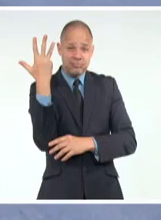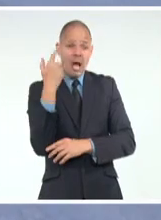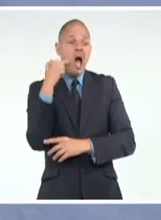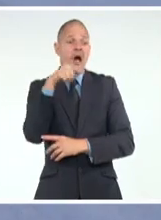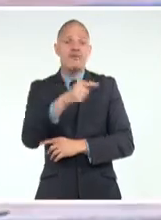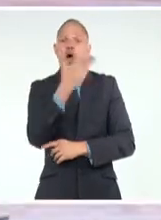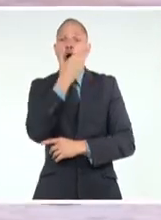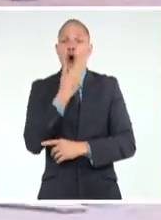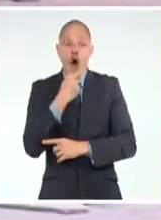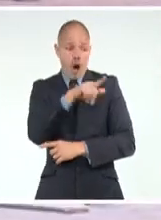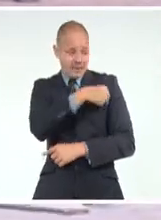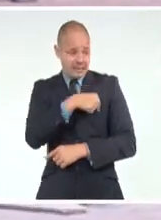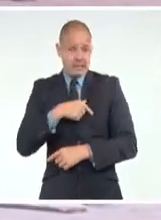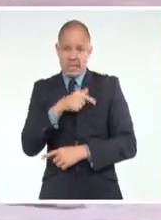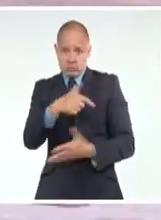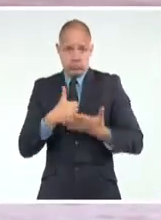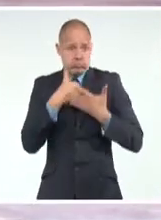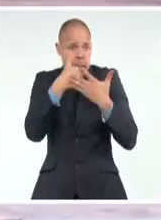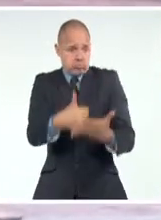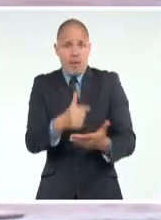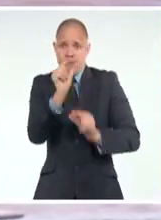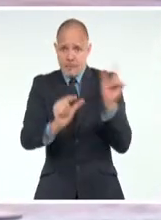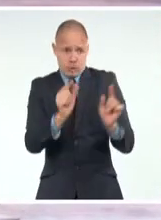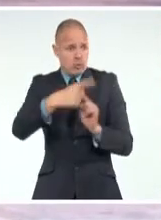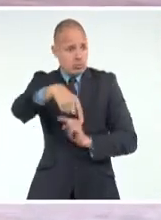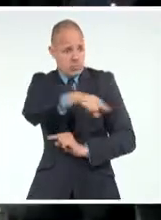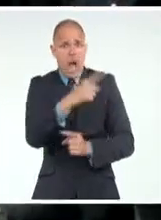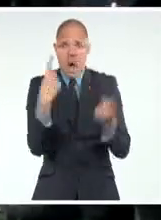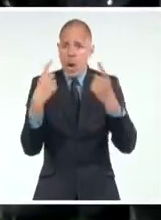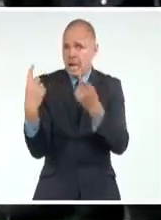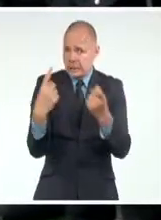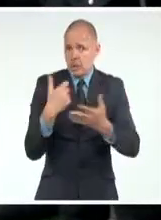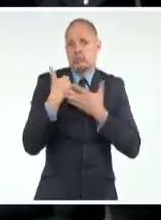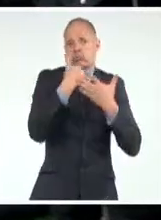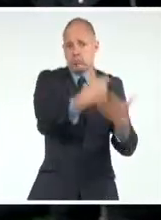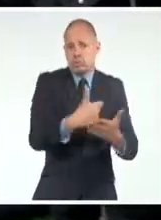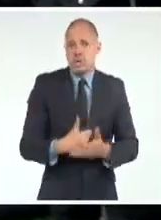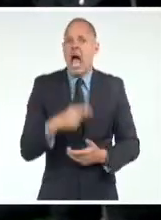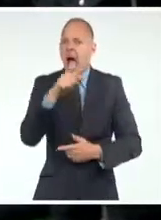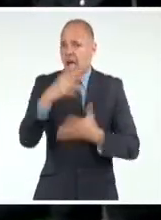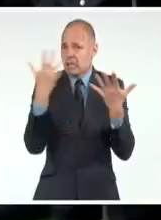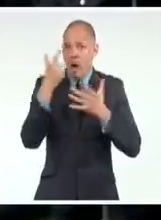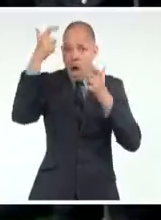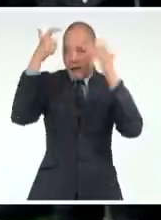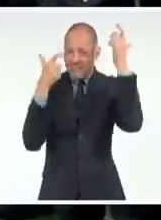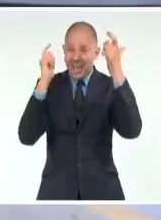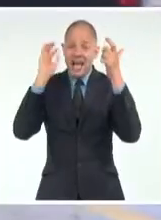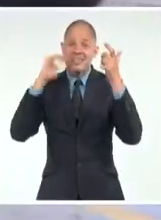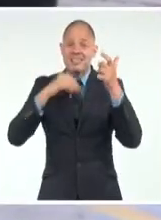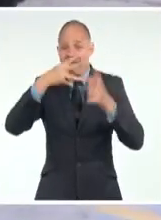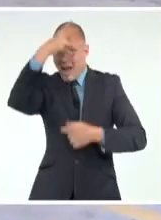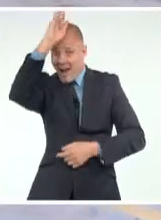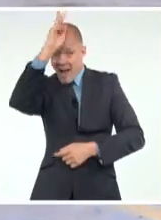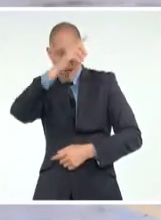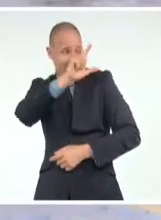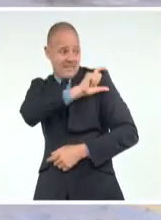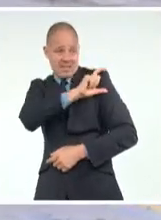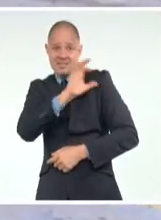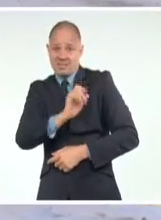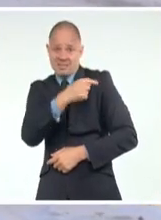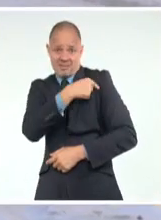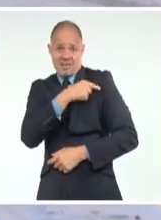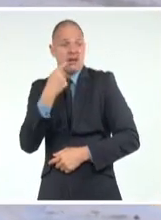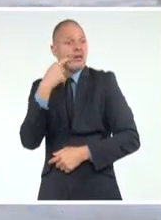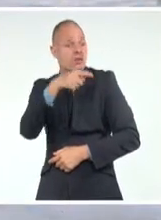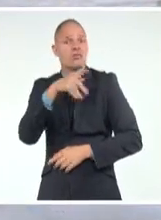vanguardia sobresale en las instantáneas. Allí estaban los gallos, apoyando al pueblo como parte de él.